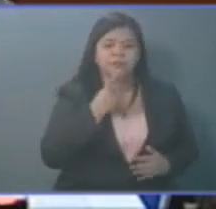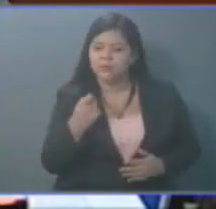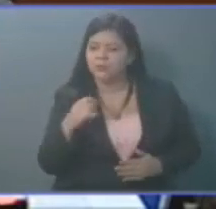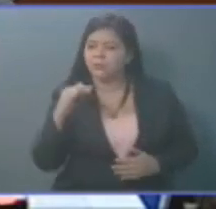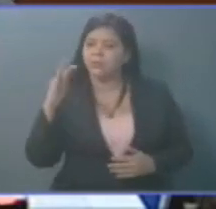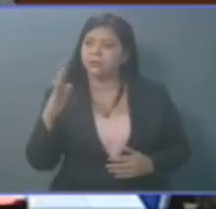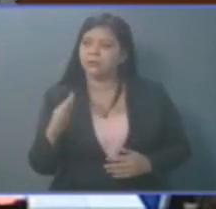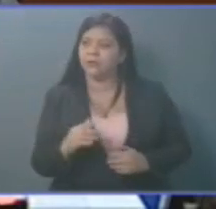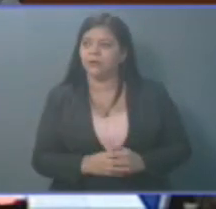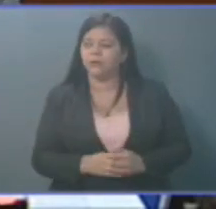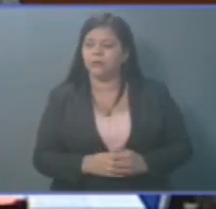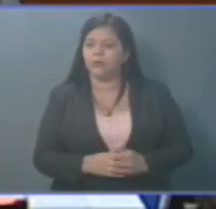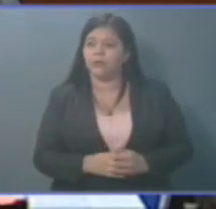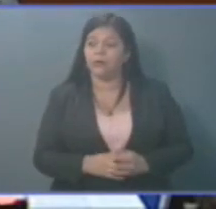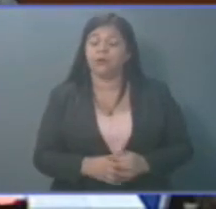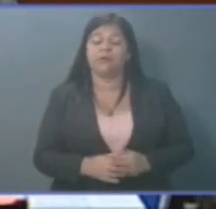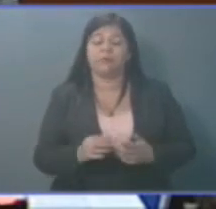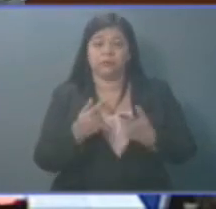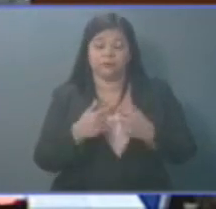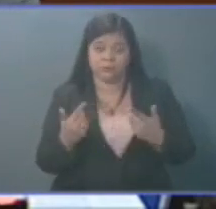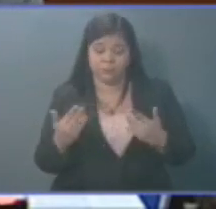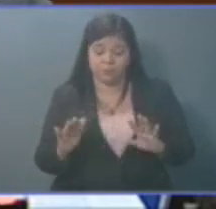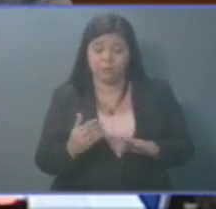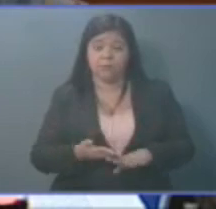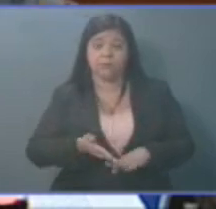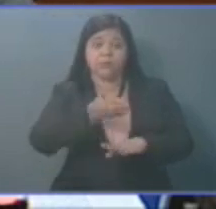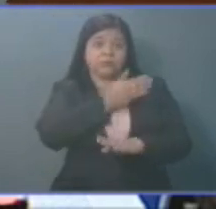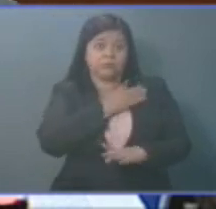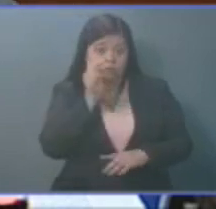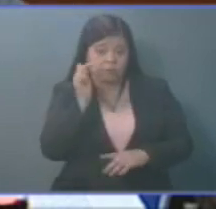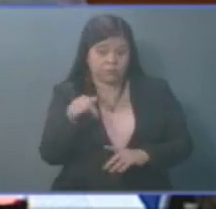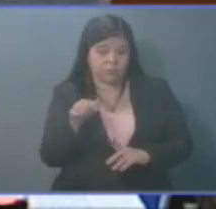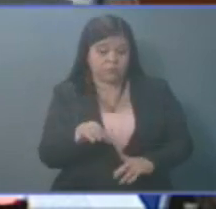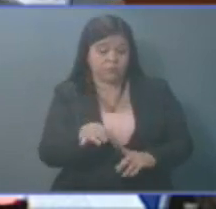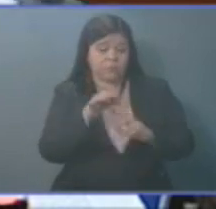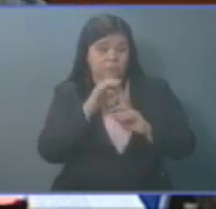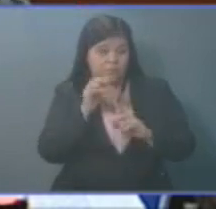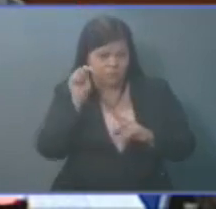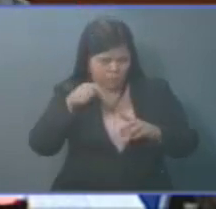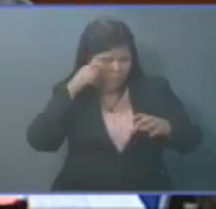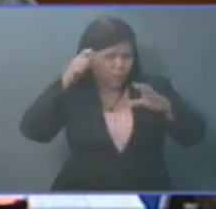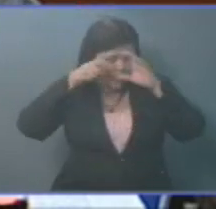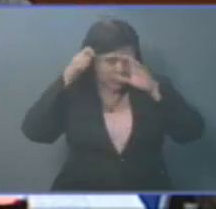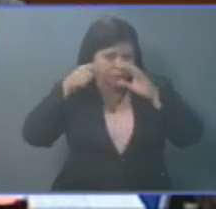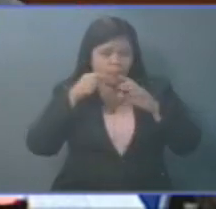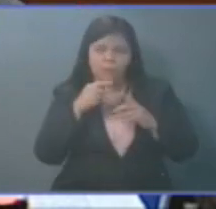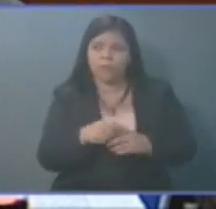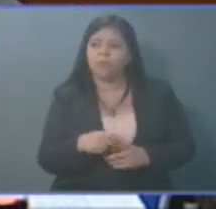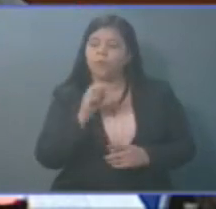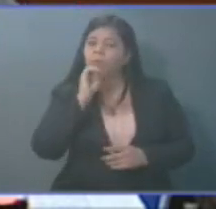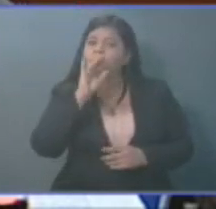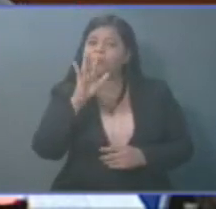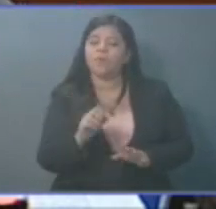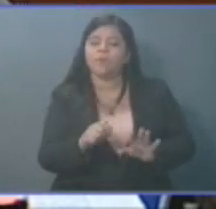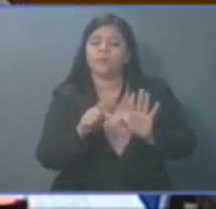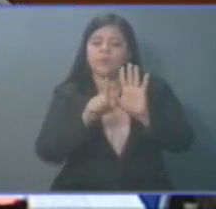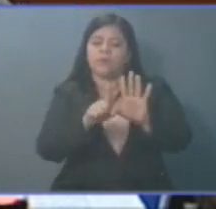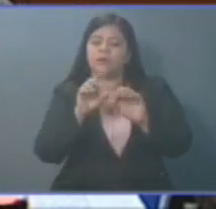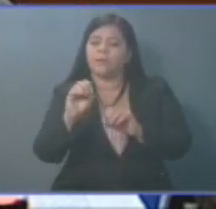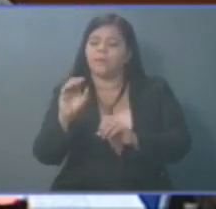para los veteranos. Incluso el que entonces candidato, y ahí está un video para eso, les ofreció